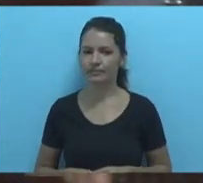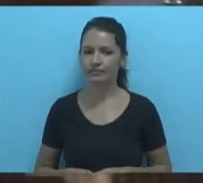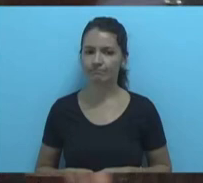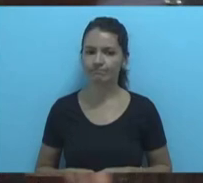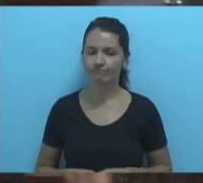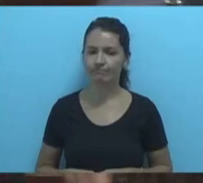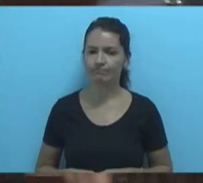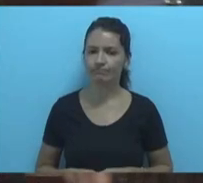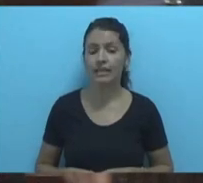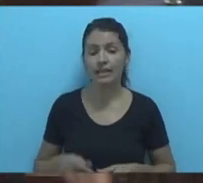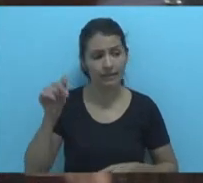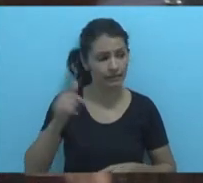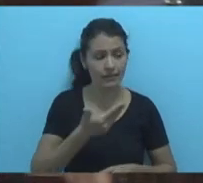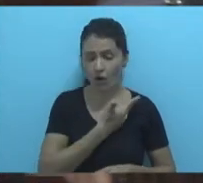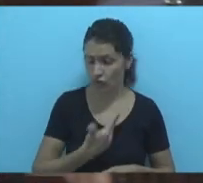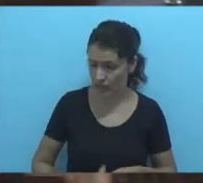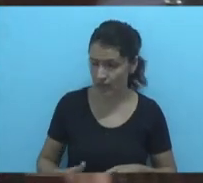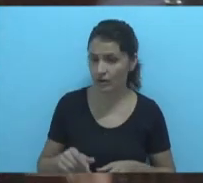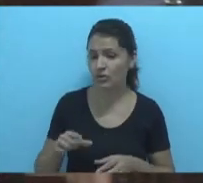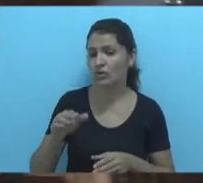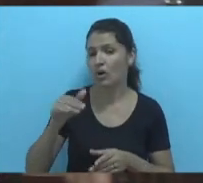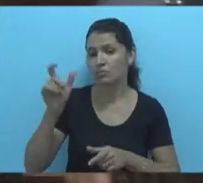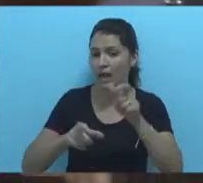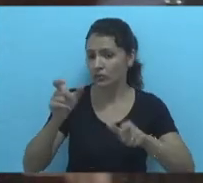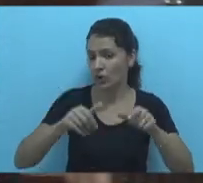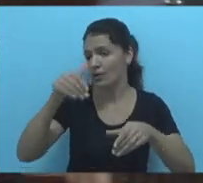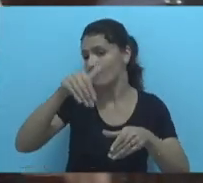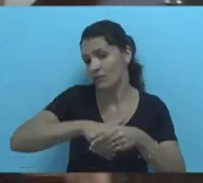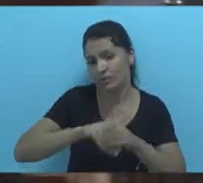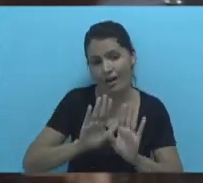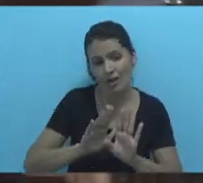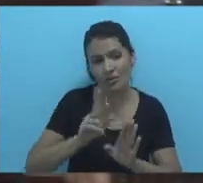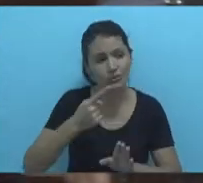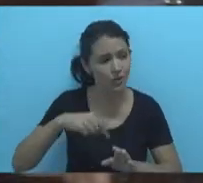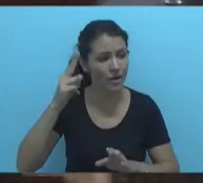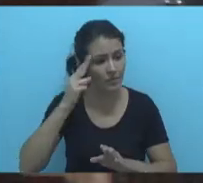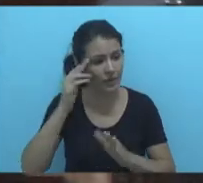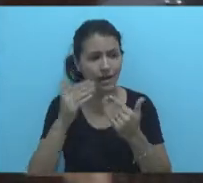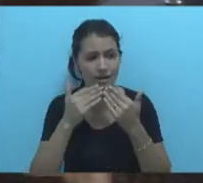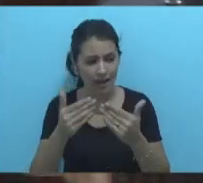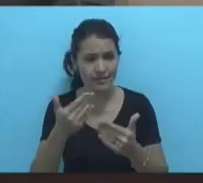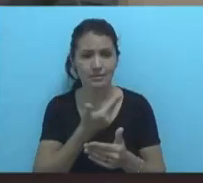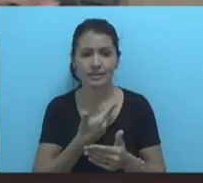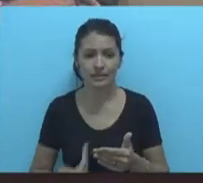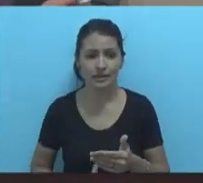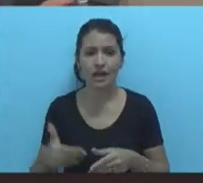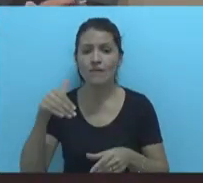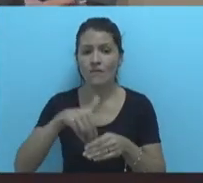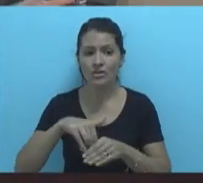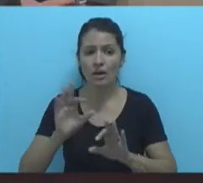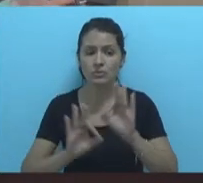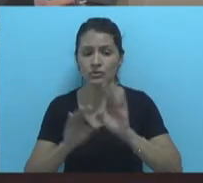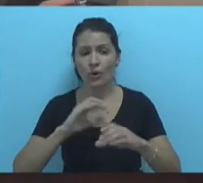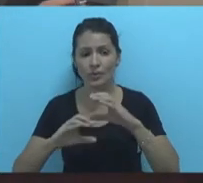sido elegida por la mayor parte del pueblo santafesino para gobernar. Gracias, presidente. Gracias, diputado. Voy a poner a consideración el proyecto